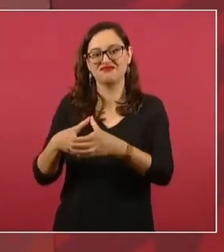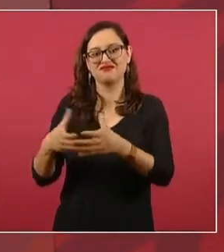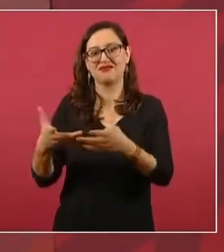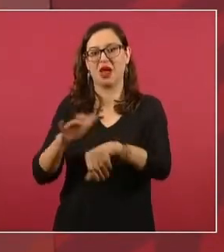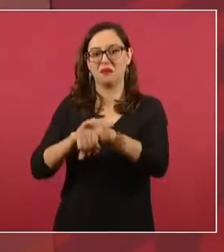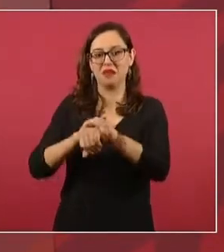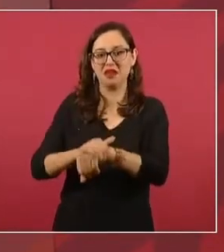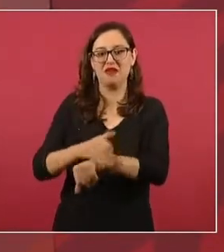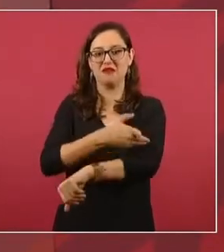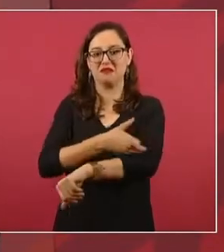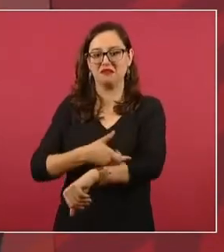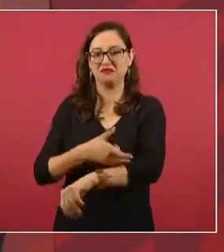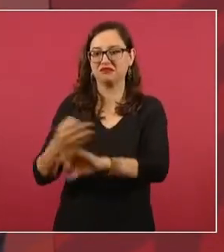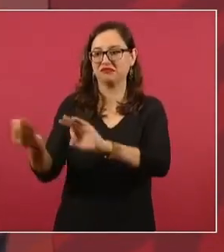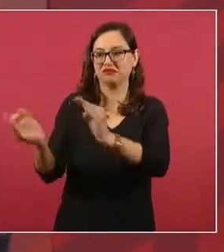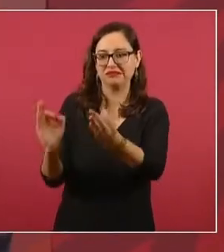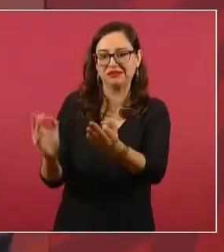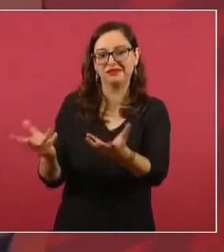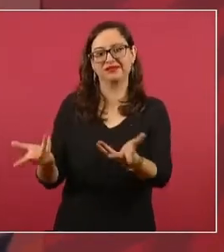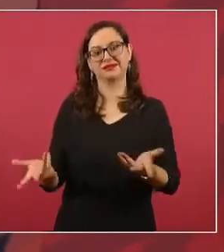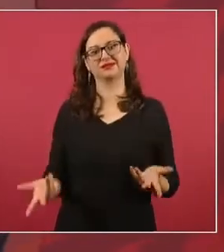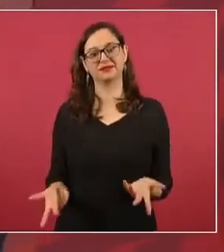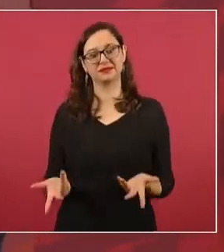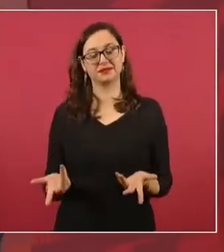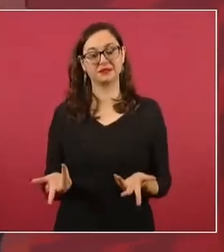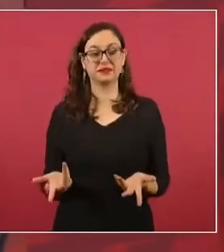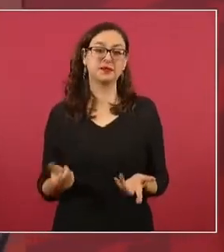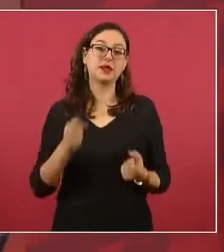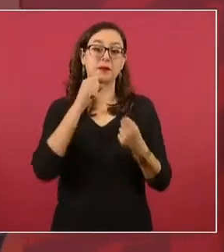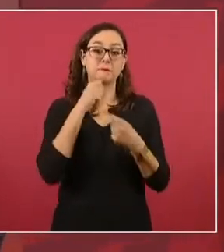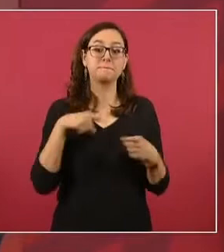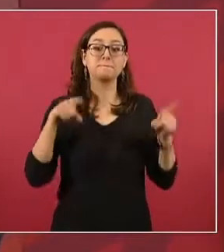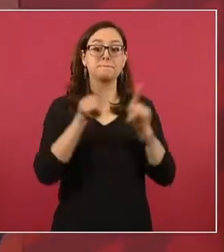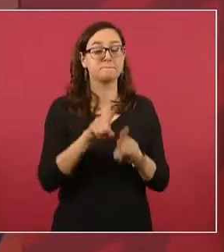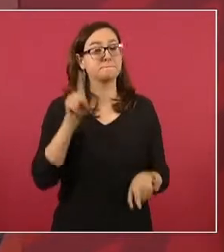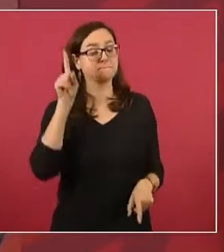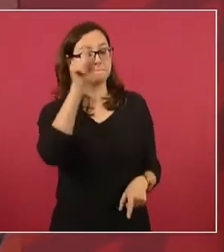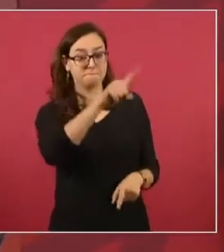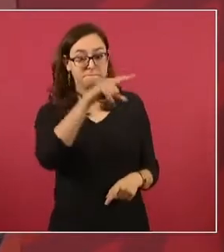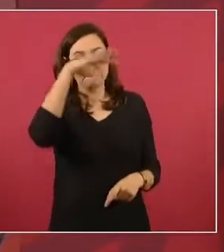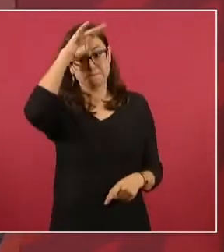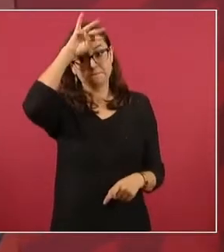Les comentaba yo de un asunto de Monterrey,